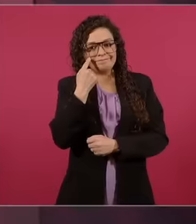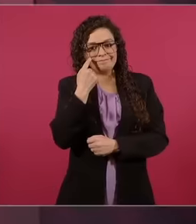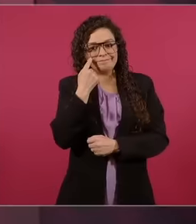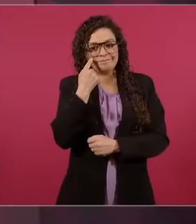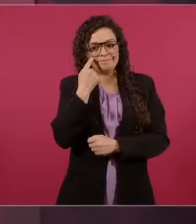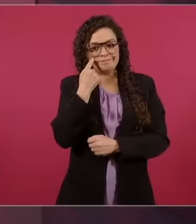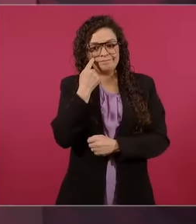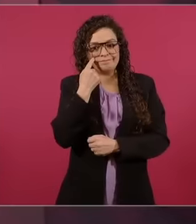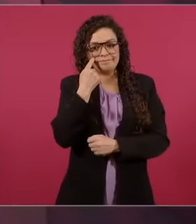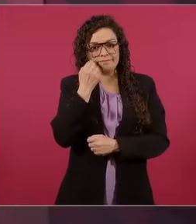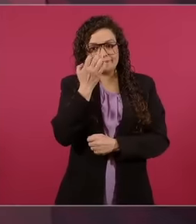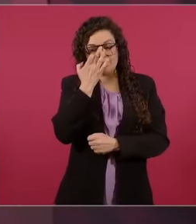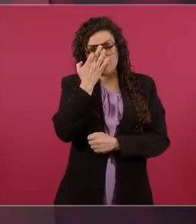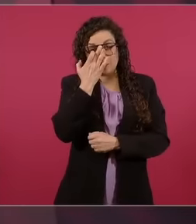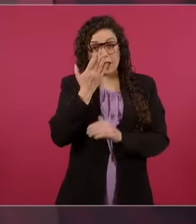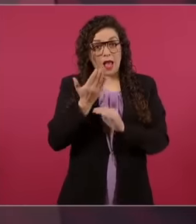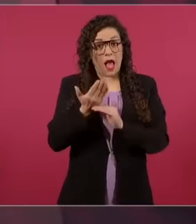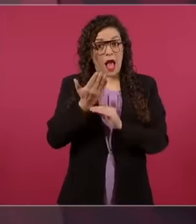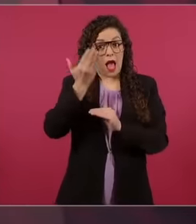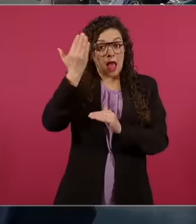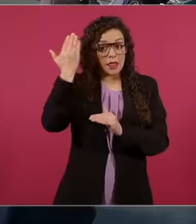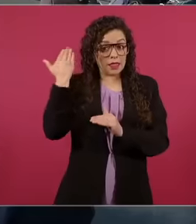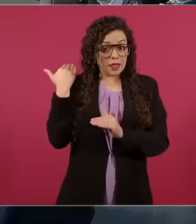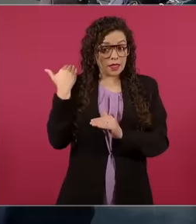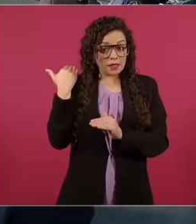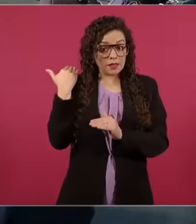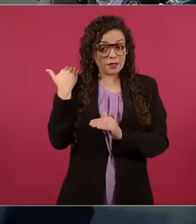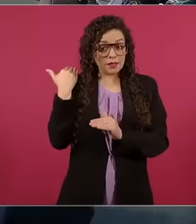no había Estado de Derecho,